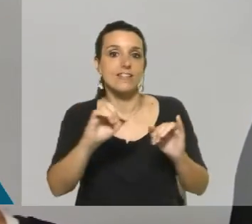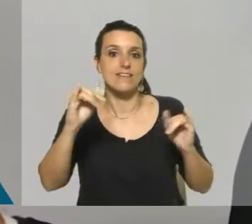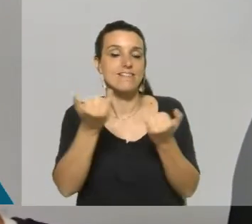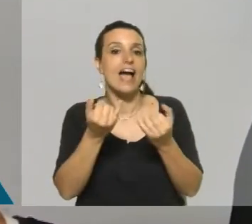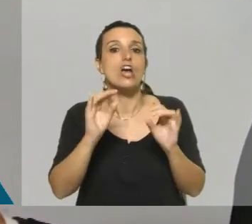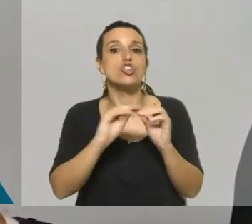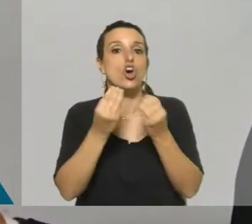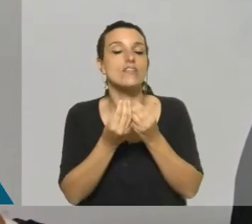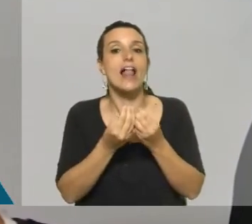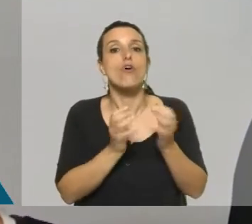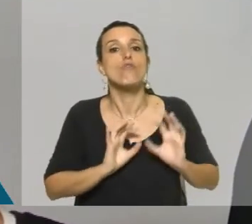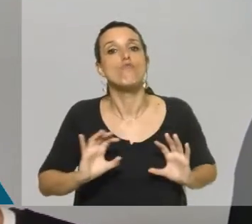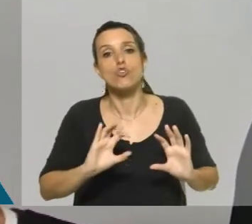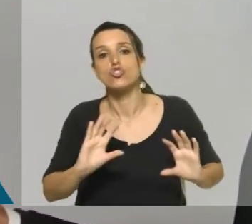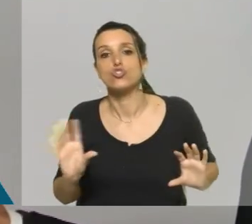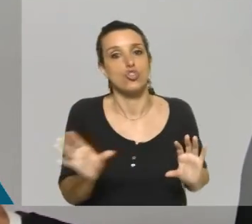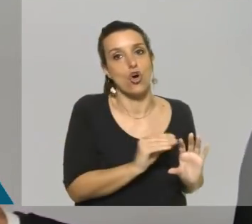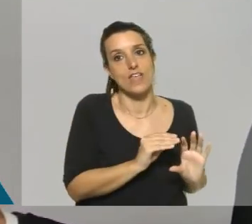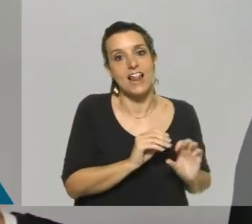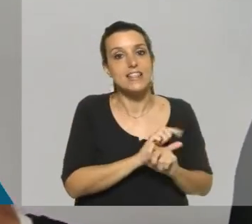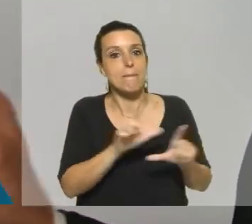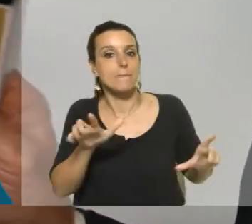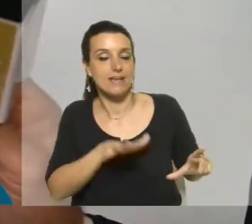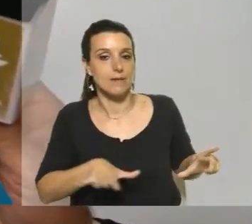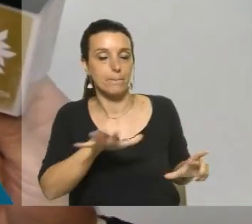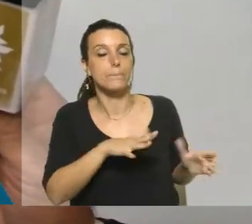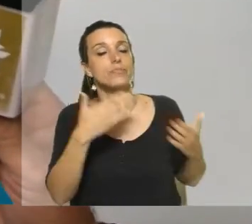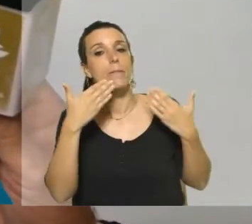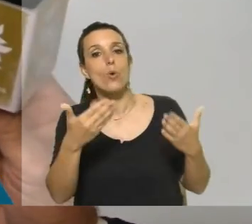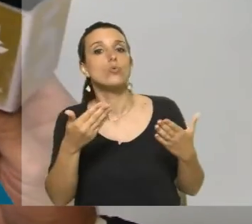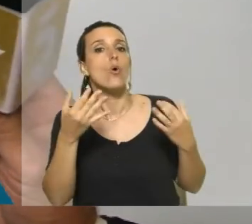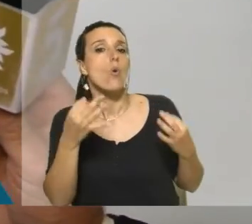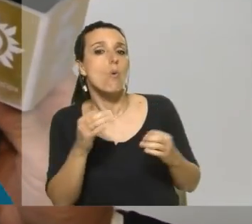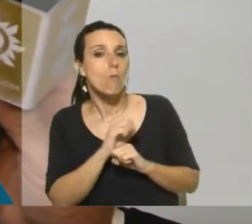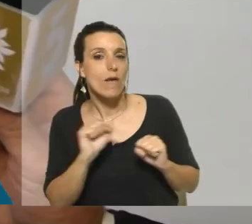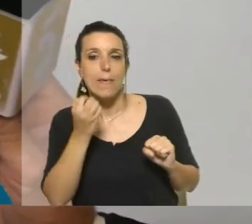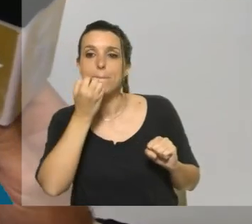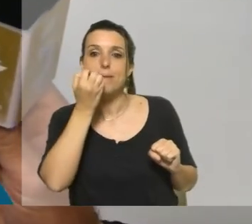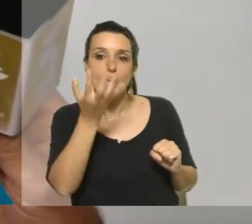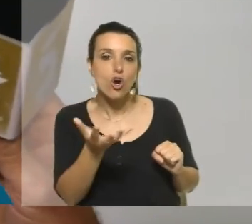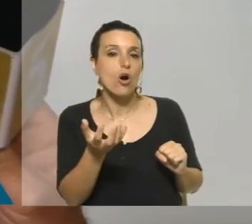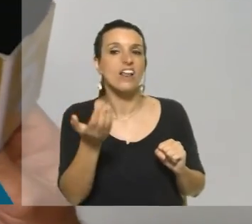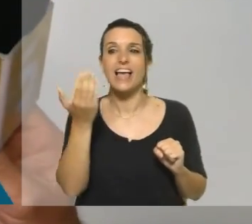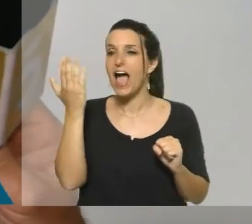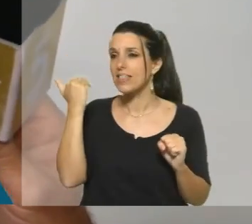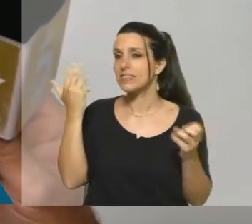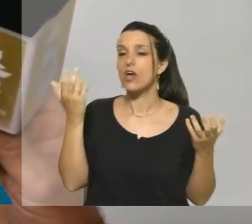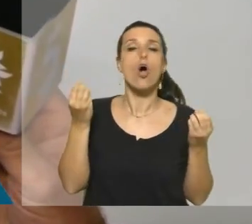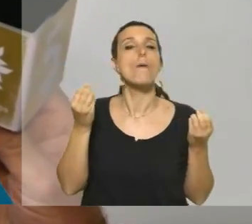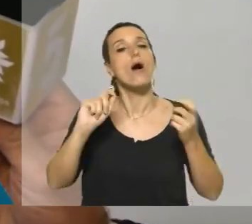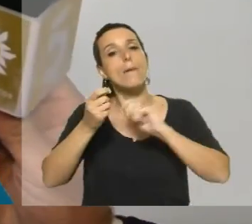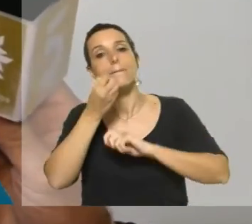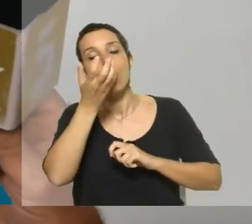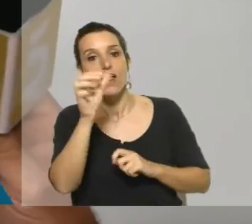la remunicipalización total de la limpieza del centro ahora bien Qué se puede hacer mejor que lo que estaba haciendo ahora la